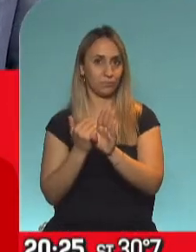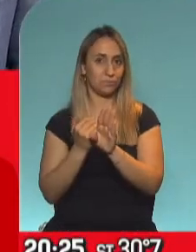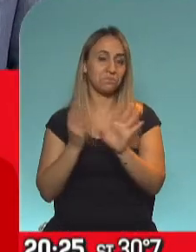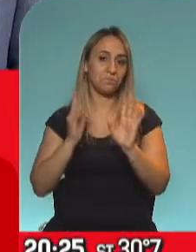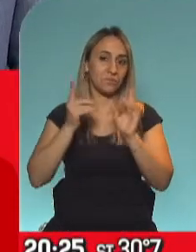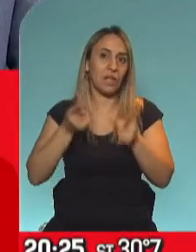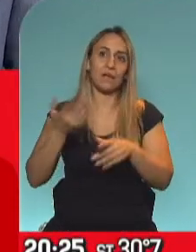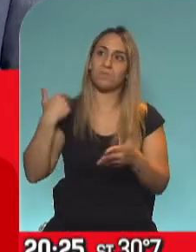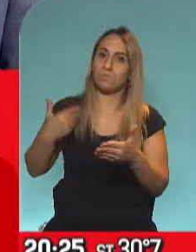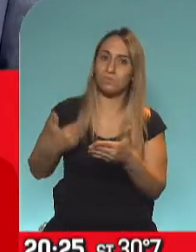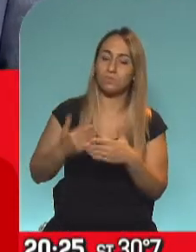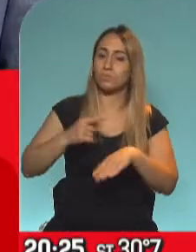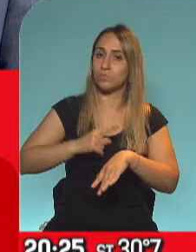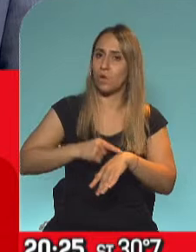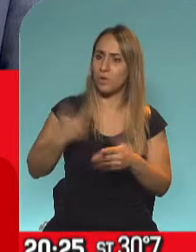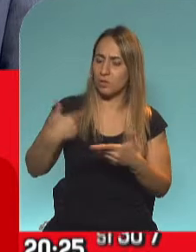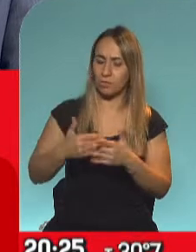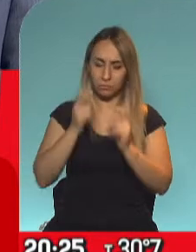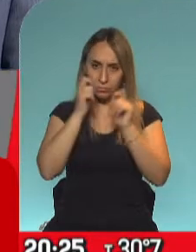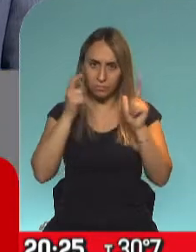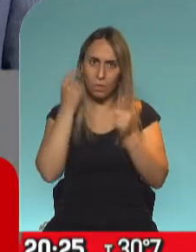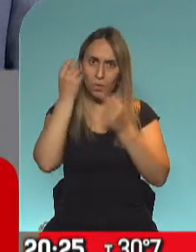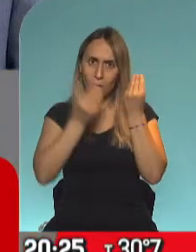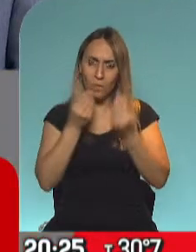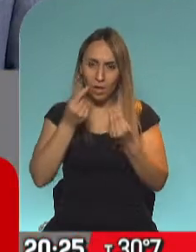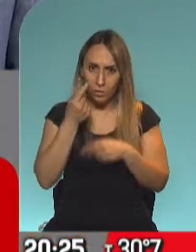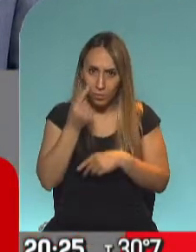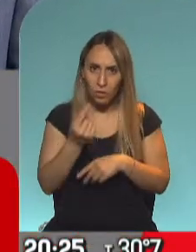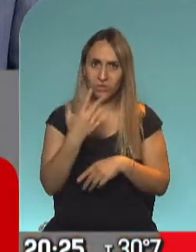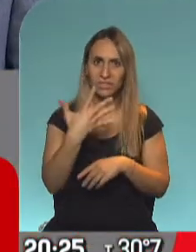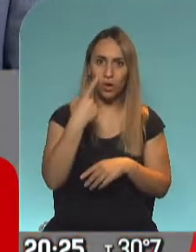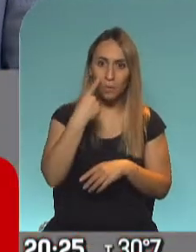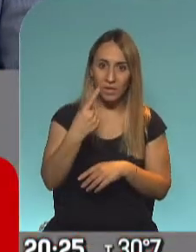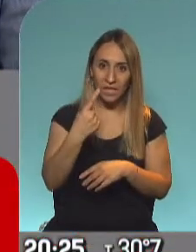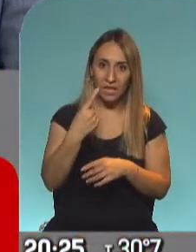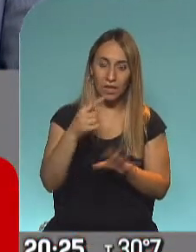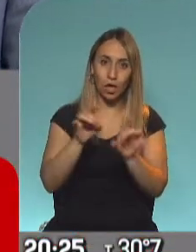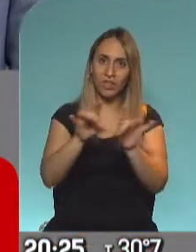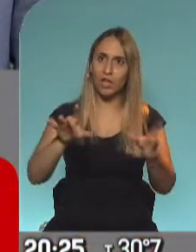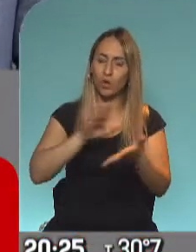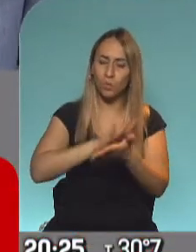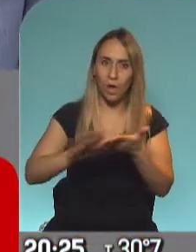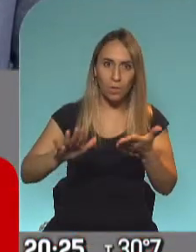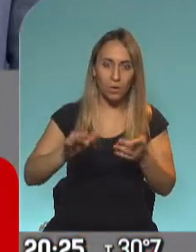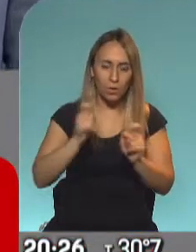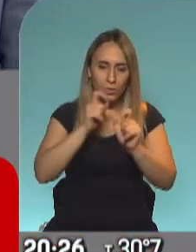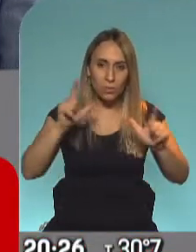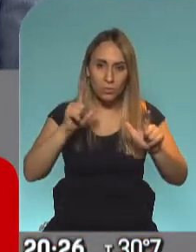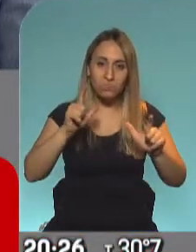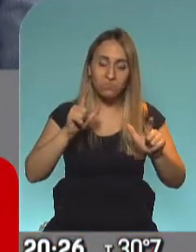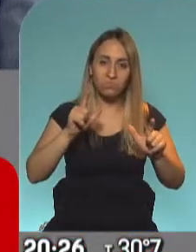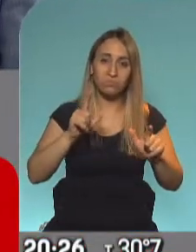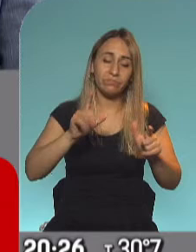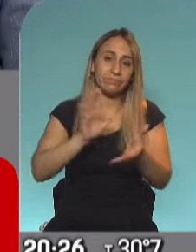algún momento nos sorprendimos y nos preocupamos la primera vez que escuchamos 5.000 casos nuevos de coronavirus en la Argentina. Hemos naturalizado el